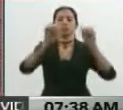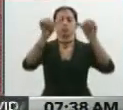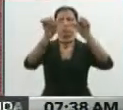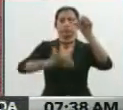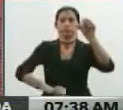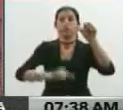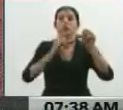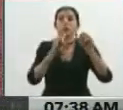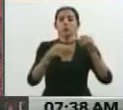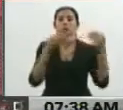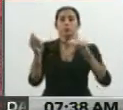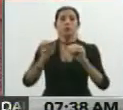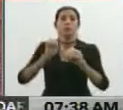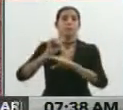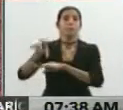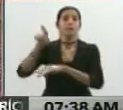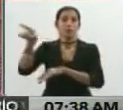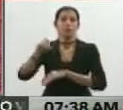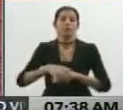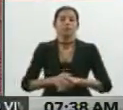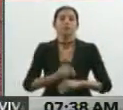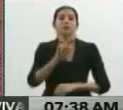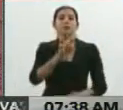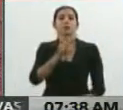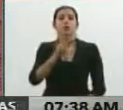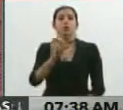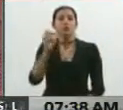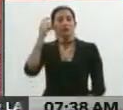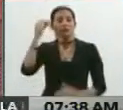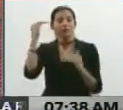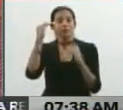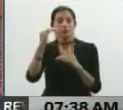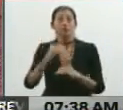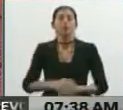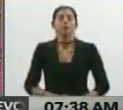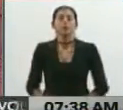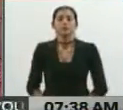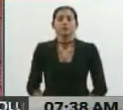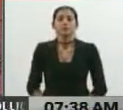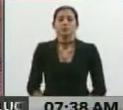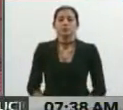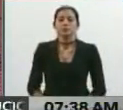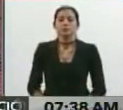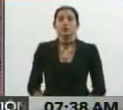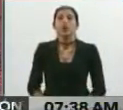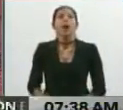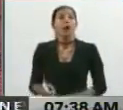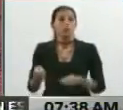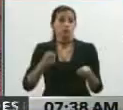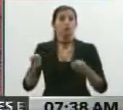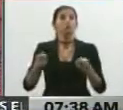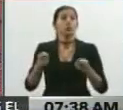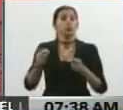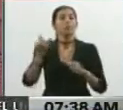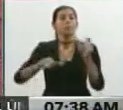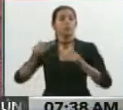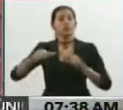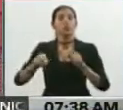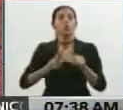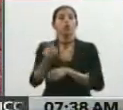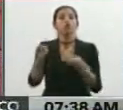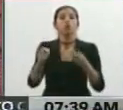información cabe destacar que en estos 120 días de veronica y barry hay una restricción para las personas naturales porque